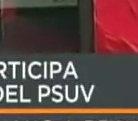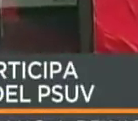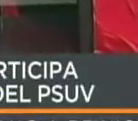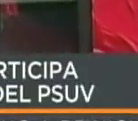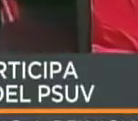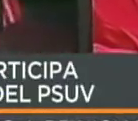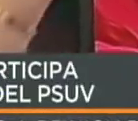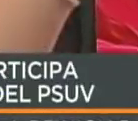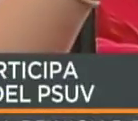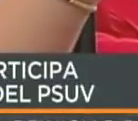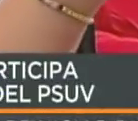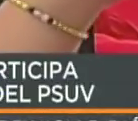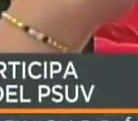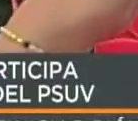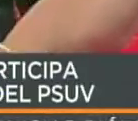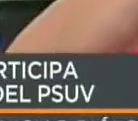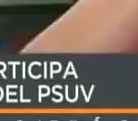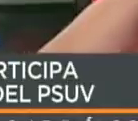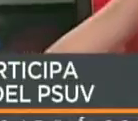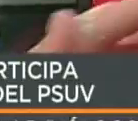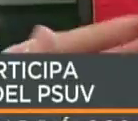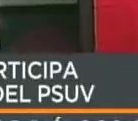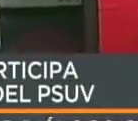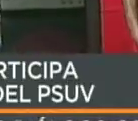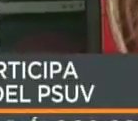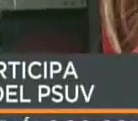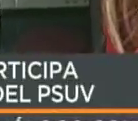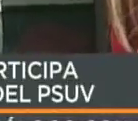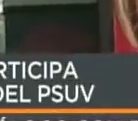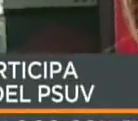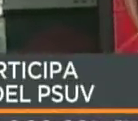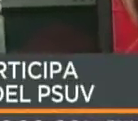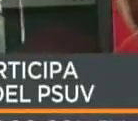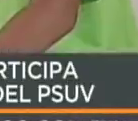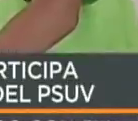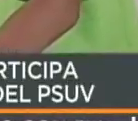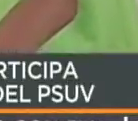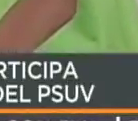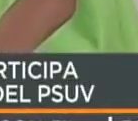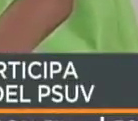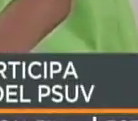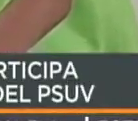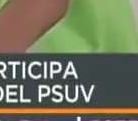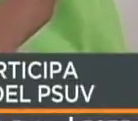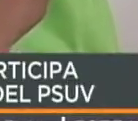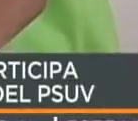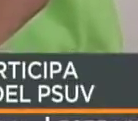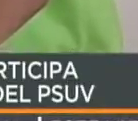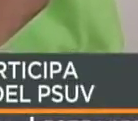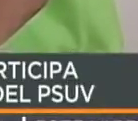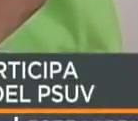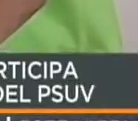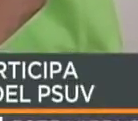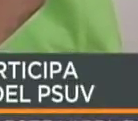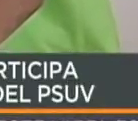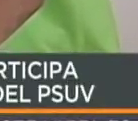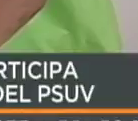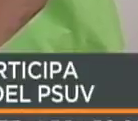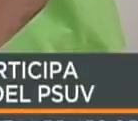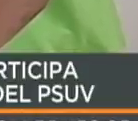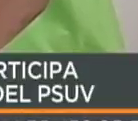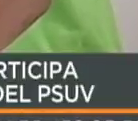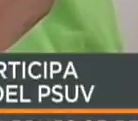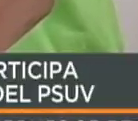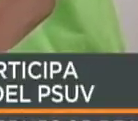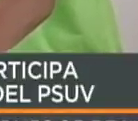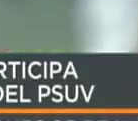puntos de carnetización en la ciudad de Caracas. Se extenderá este registro desde los días jueves,